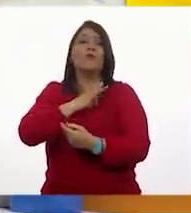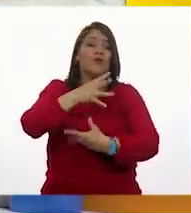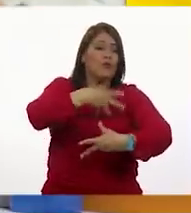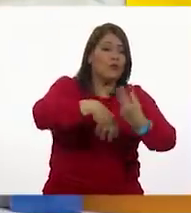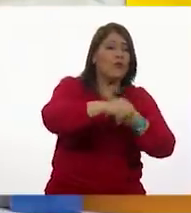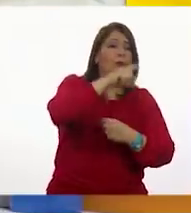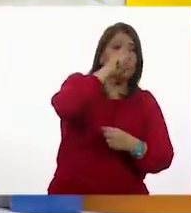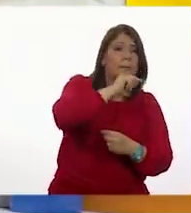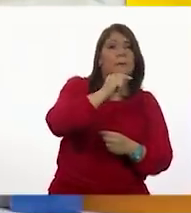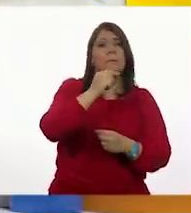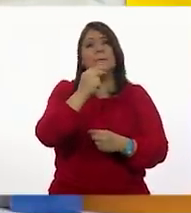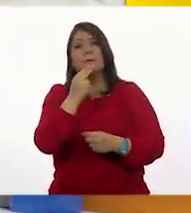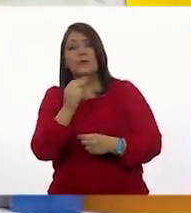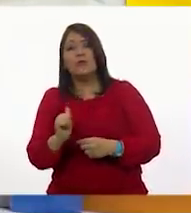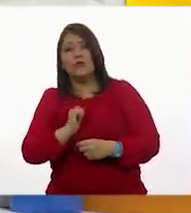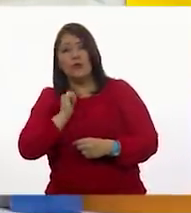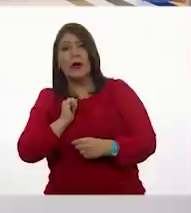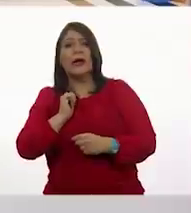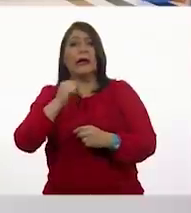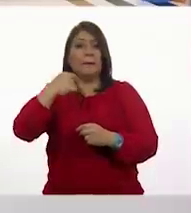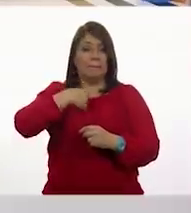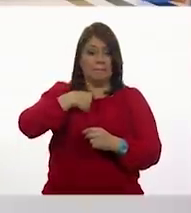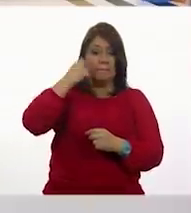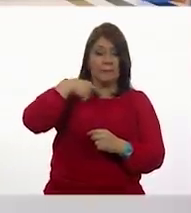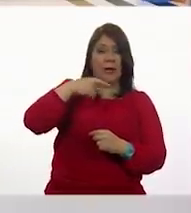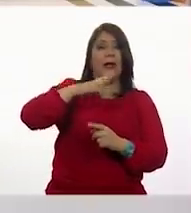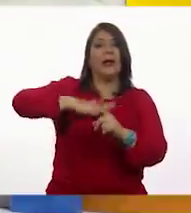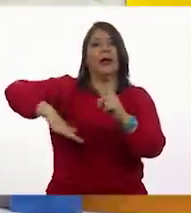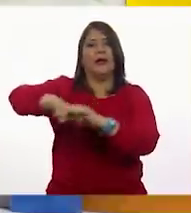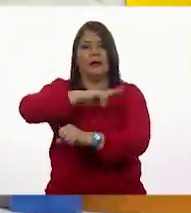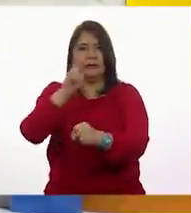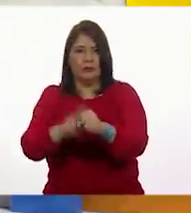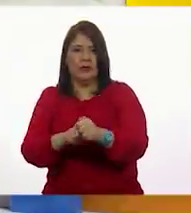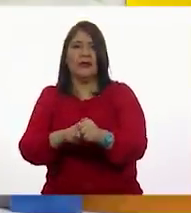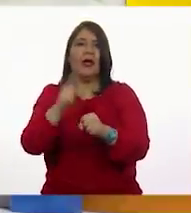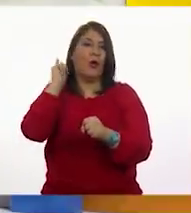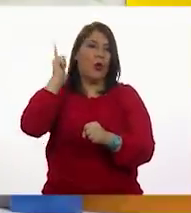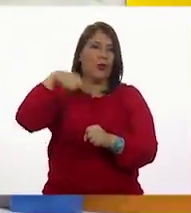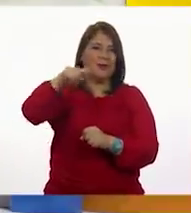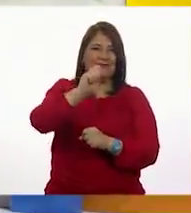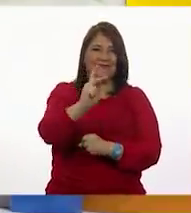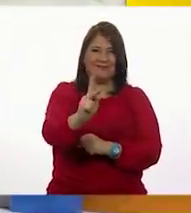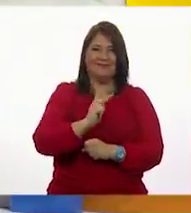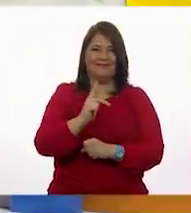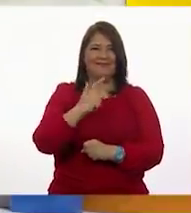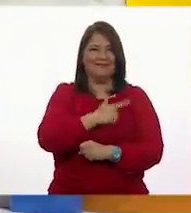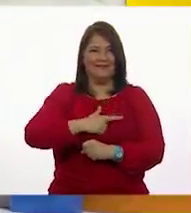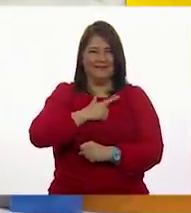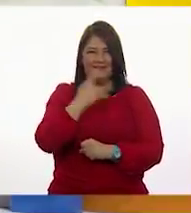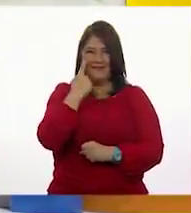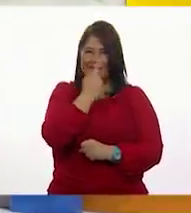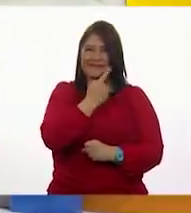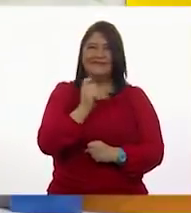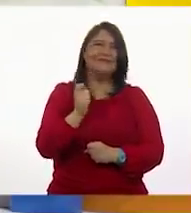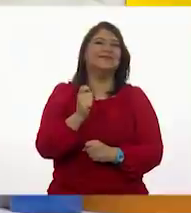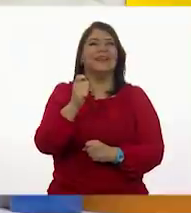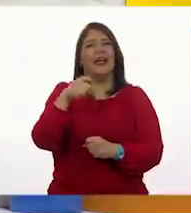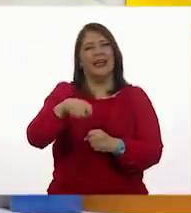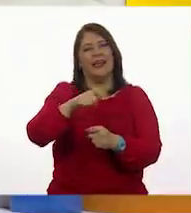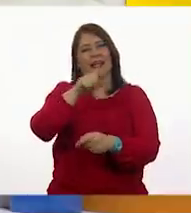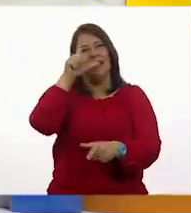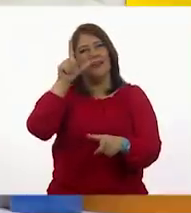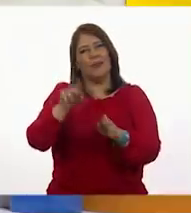la naturaleza. Espero que lo hayan disfrutado tanto como nosotros. Hasta aquí terminamos con segundo grado. Le damos